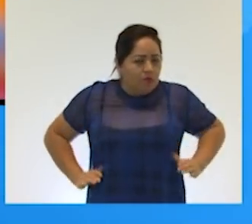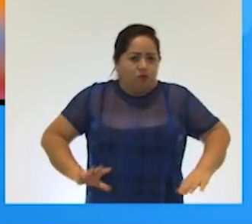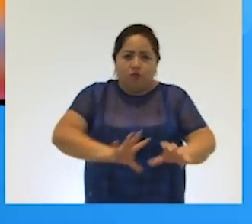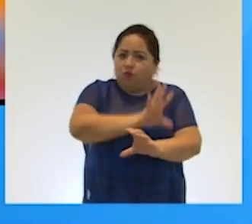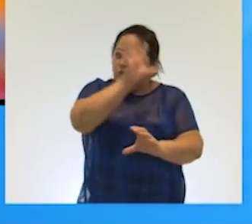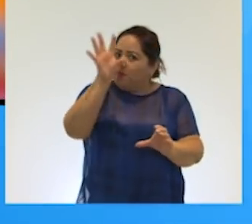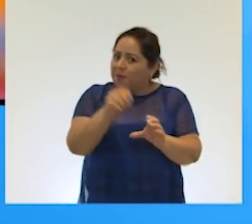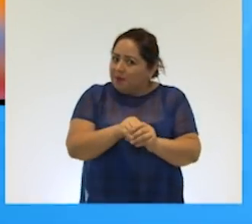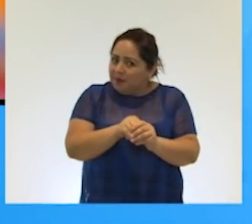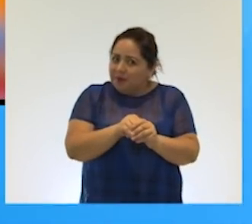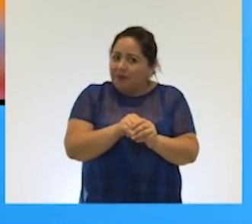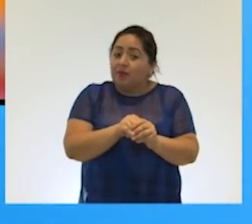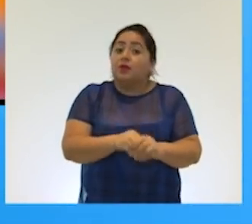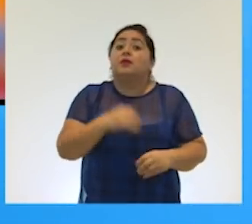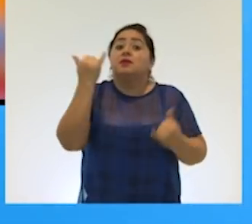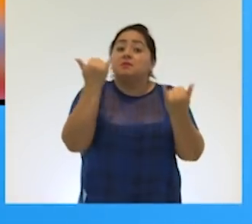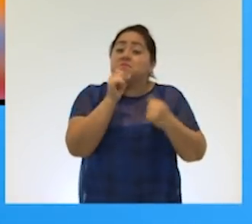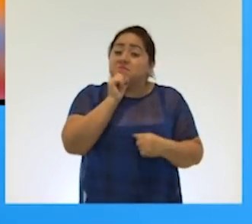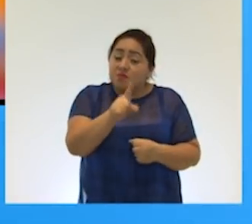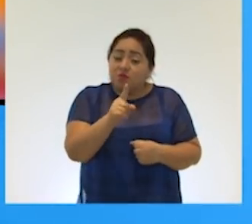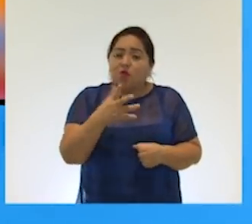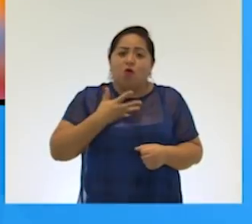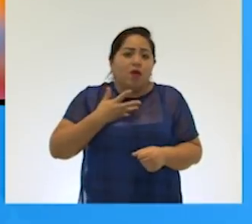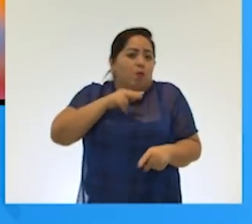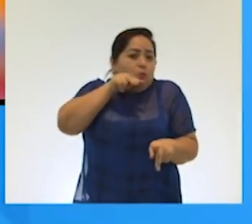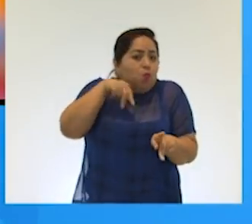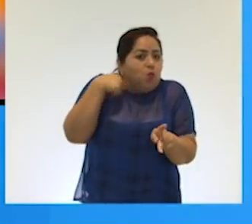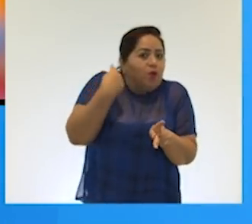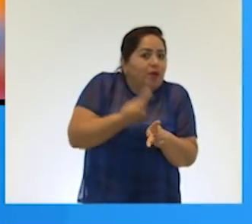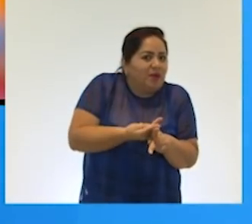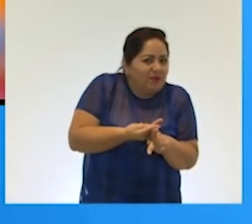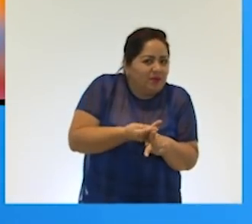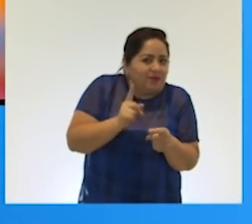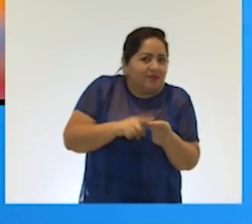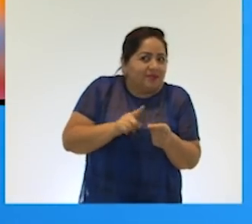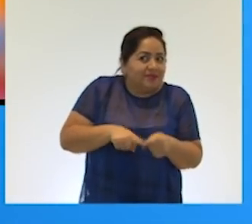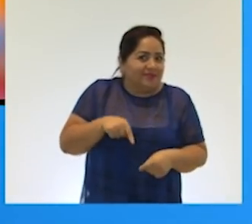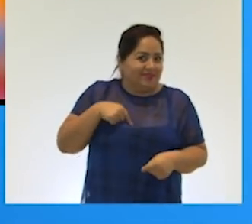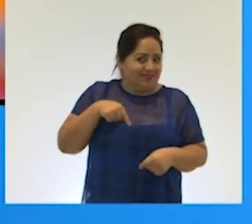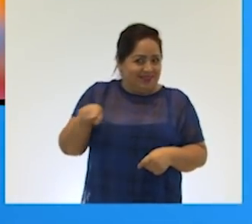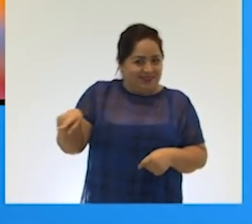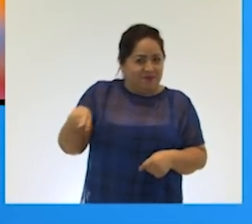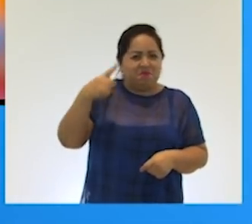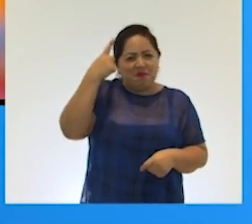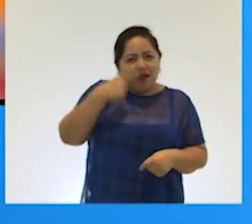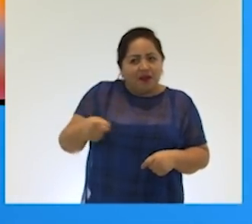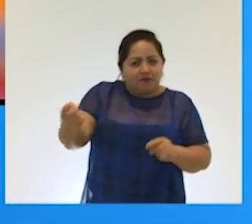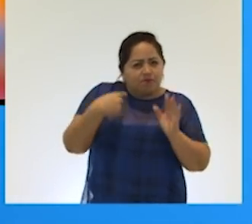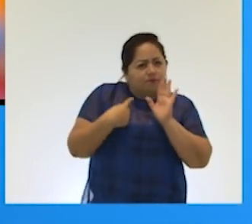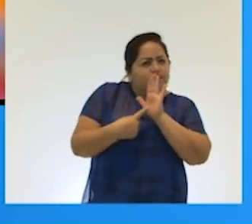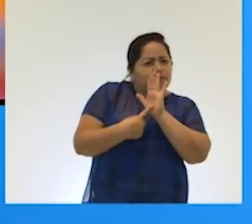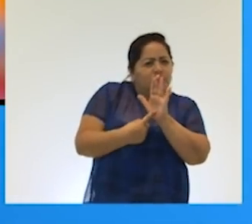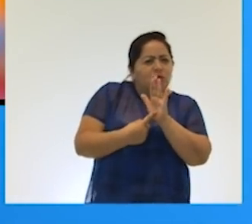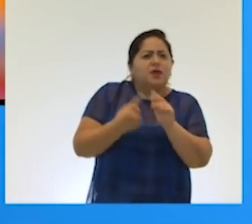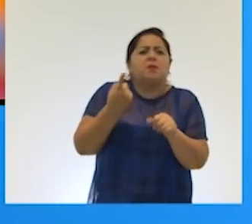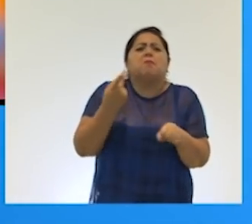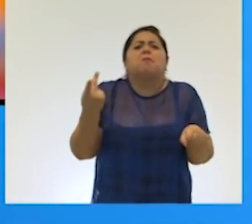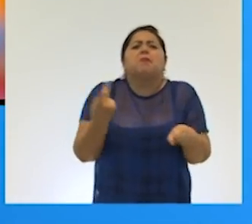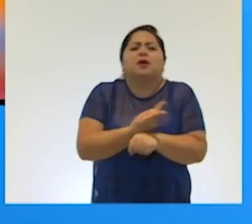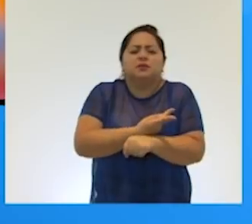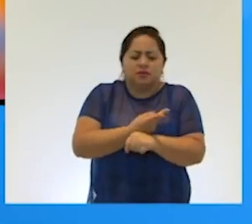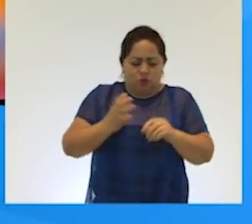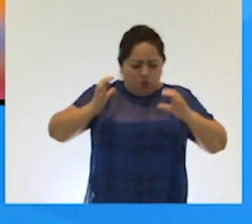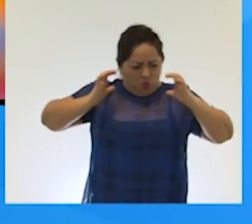general. Y tengo a un voluntario de lujo, diría yo, para demostrarnos qué pasa en nuestro